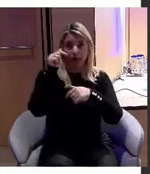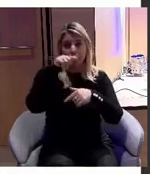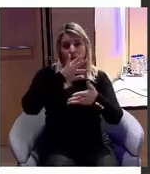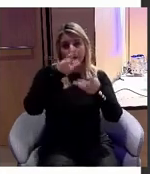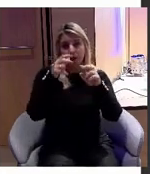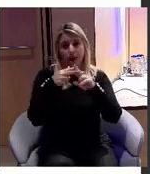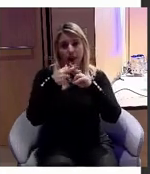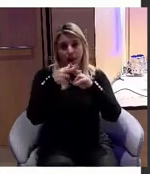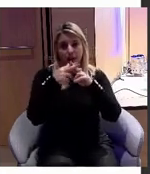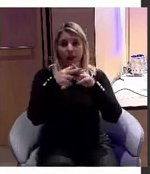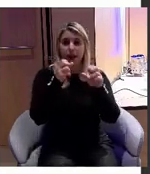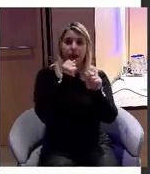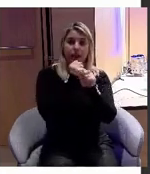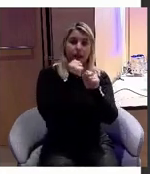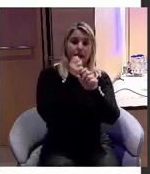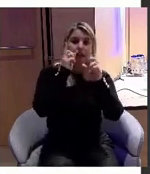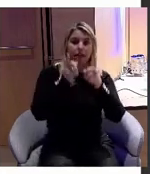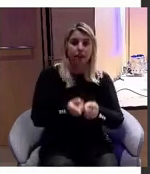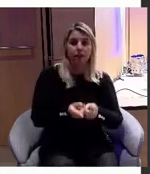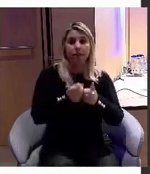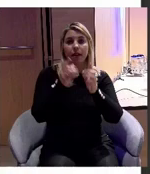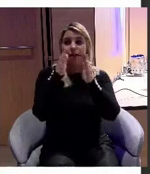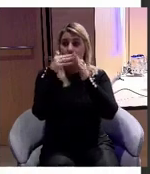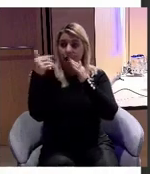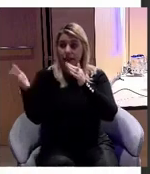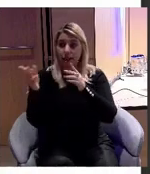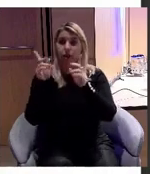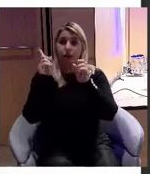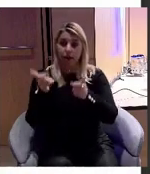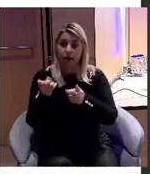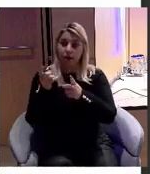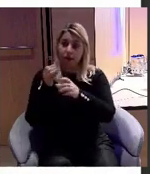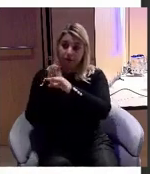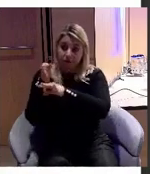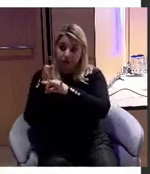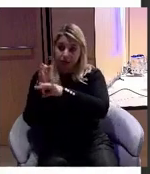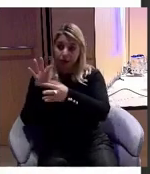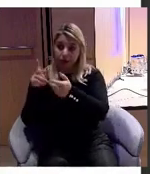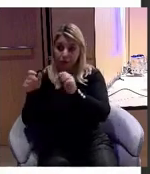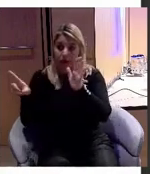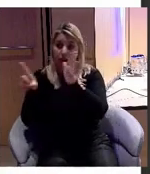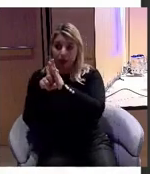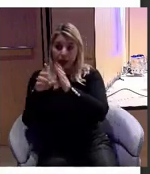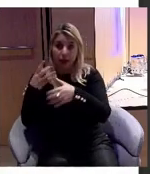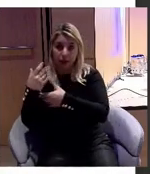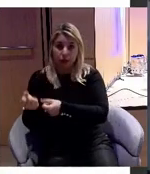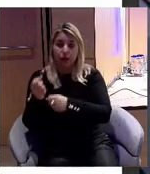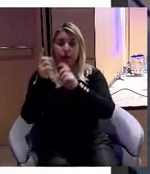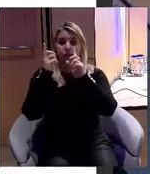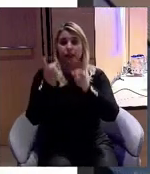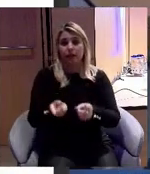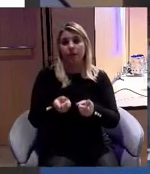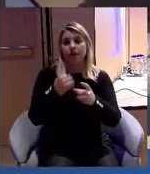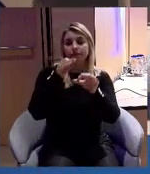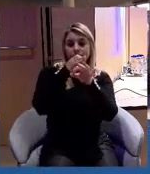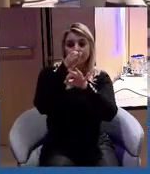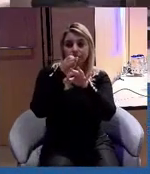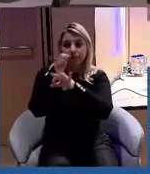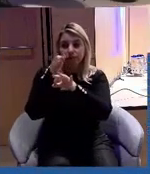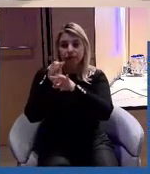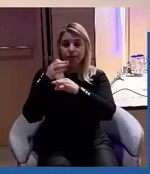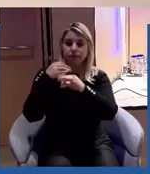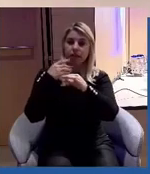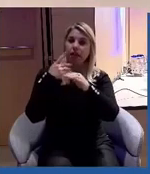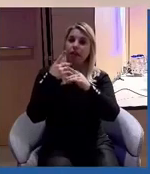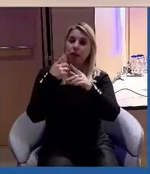trabajo enseñamos también a los vecinos a utilizar la ley y trabajamos mucho en la capacitación en la formación